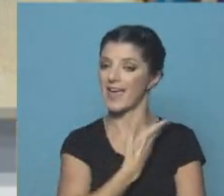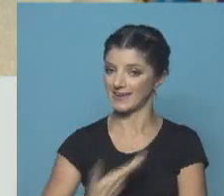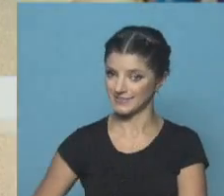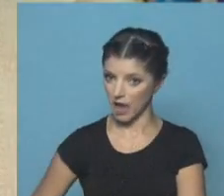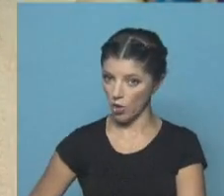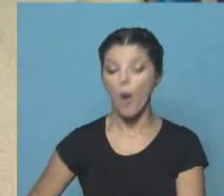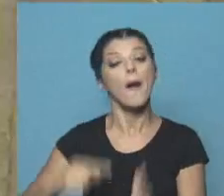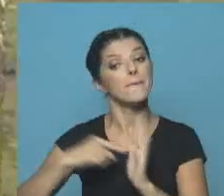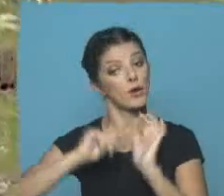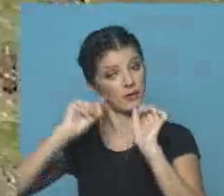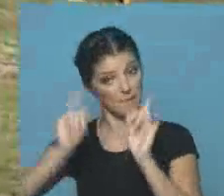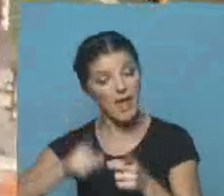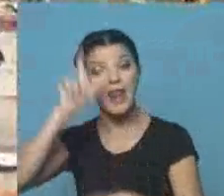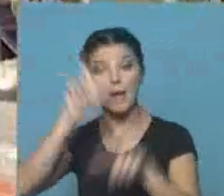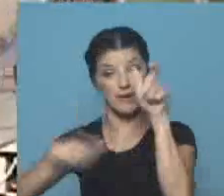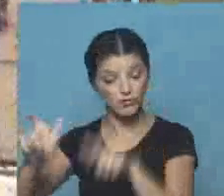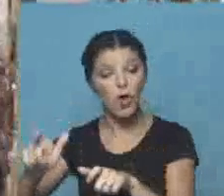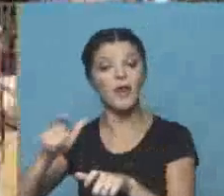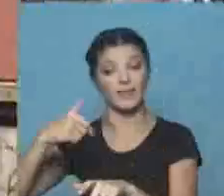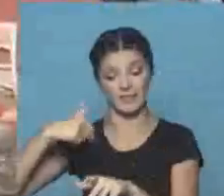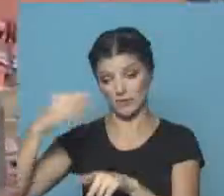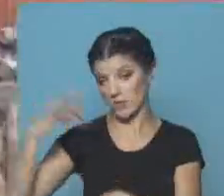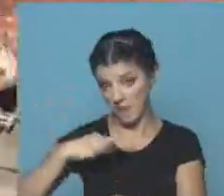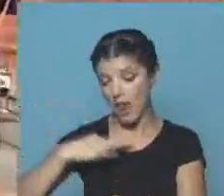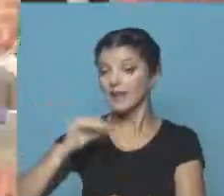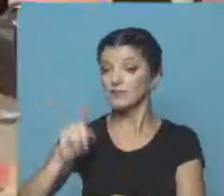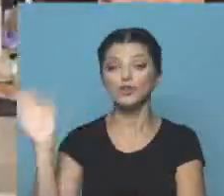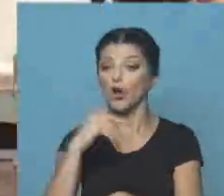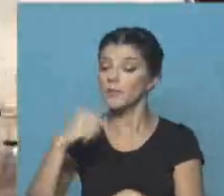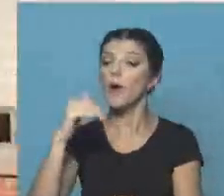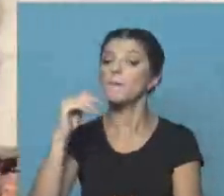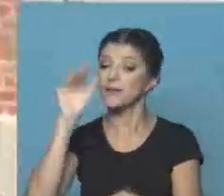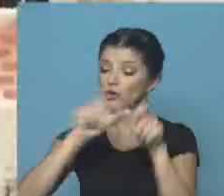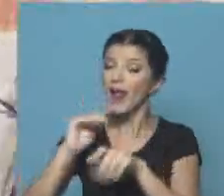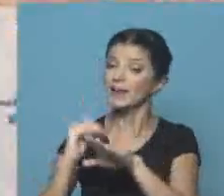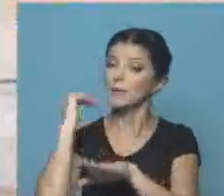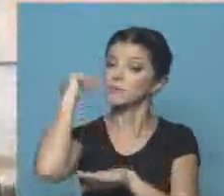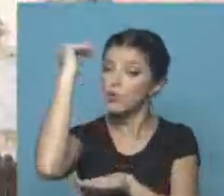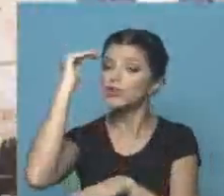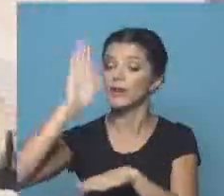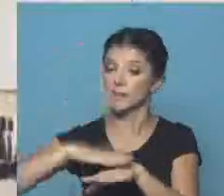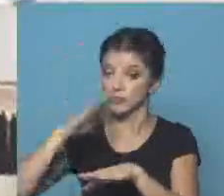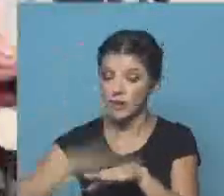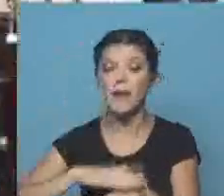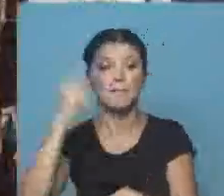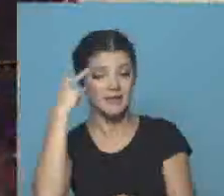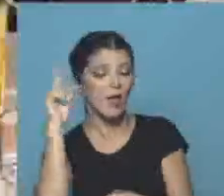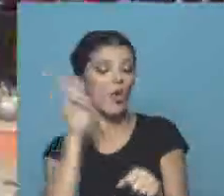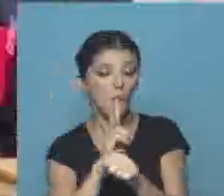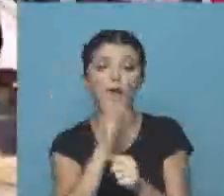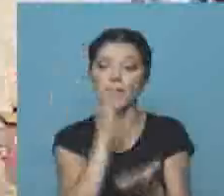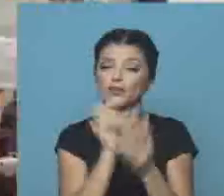que constituir en adultos responsables que reclamen sistemáticamente por el ejercicio de los derechos de los